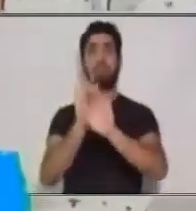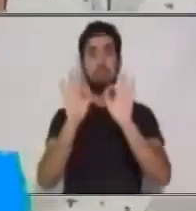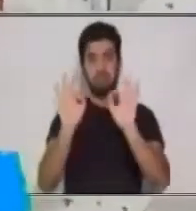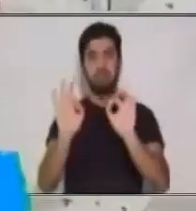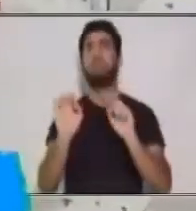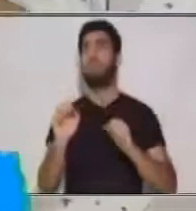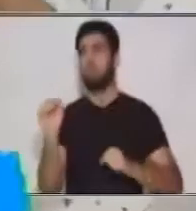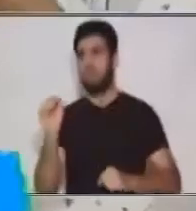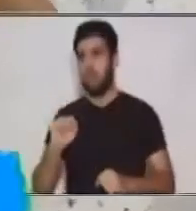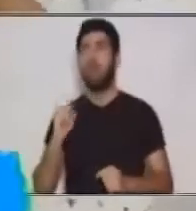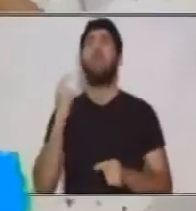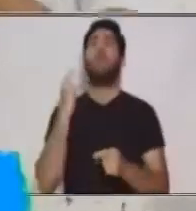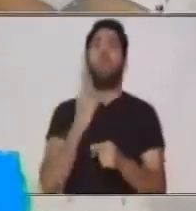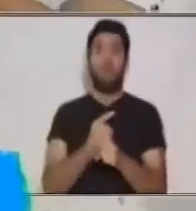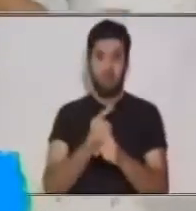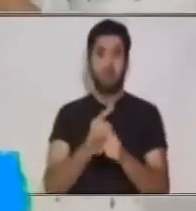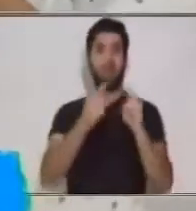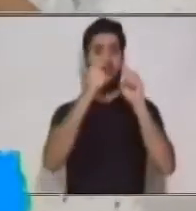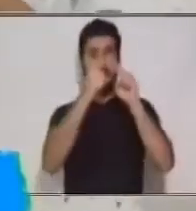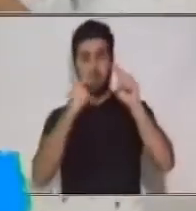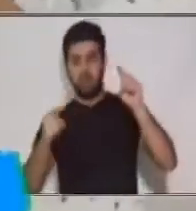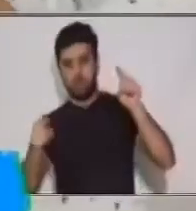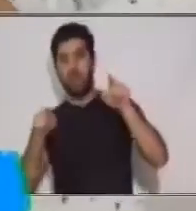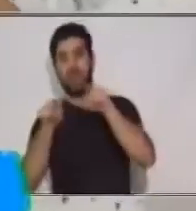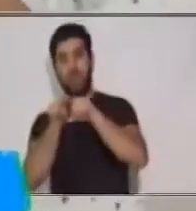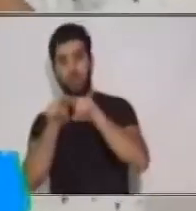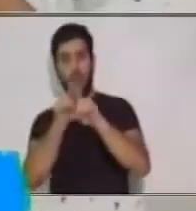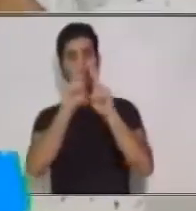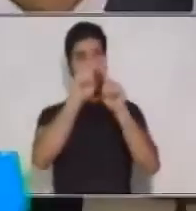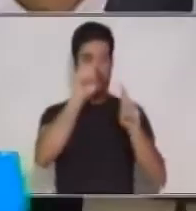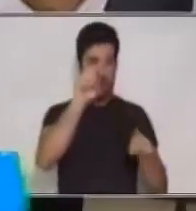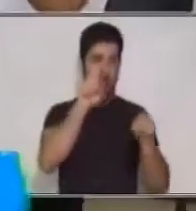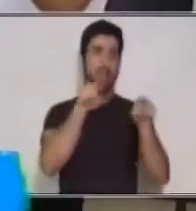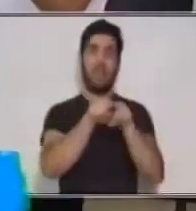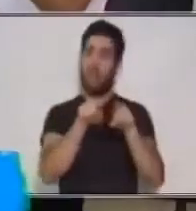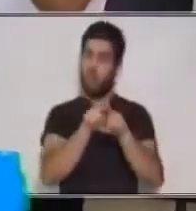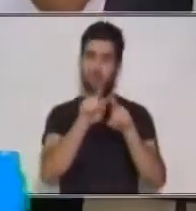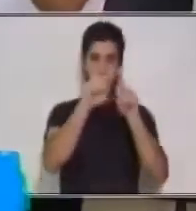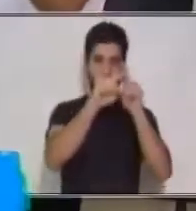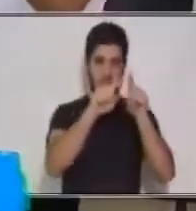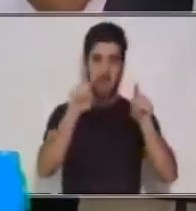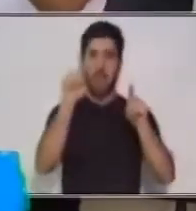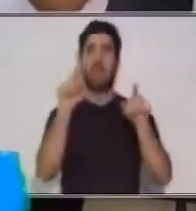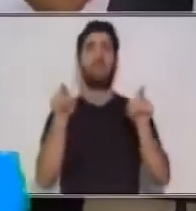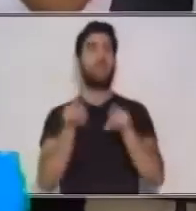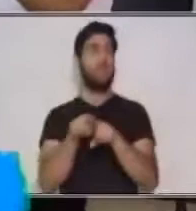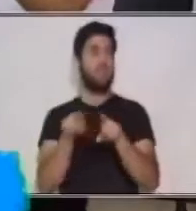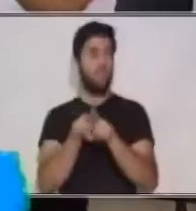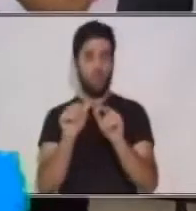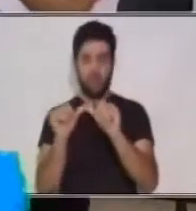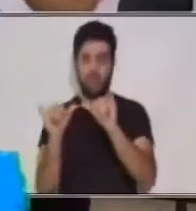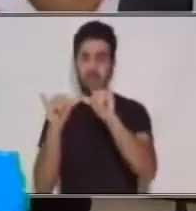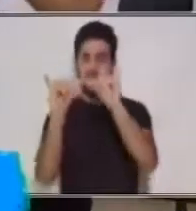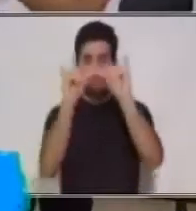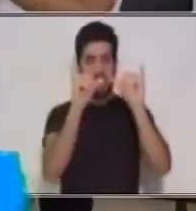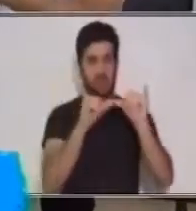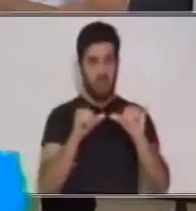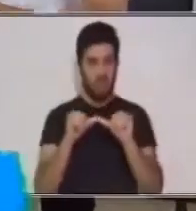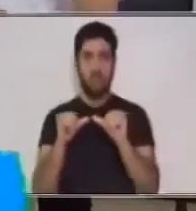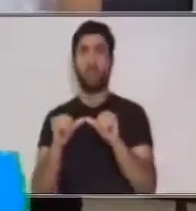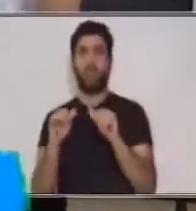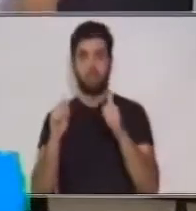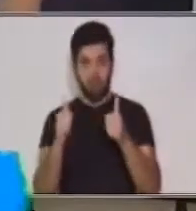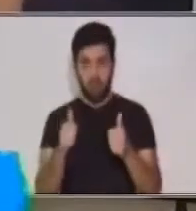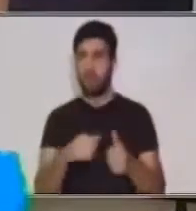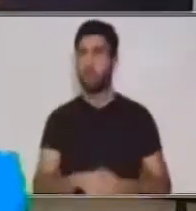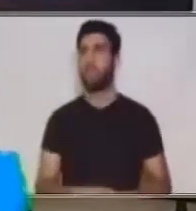Sí. Tienen sus mismos lados, la misma medida de lados. Y los mismos ángulos, ¿verdad? La misma medida de los ángulos. Así es. Sí, bueno,